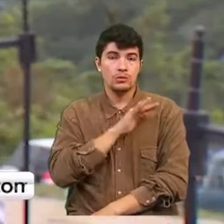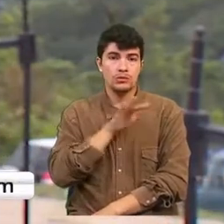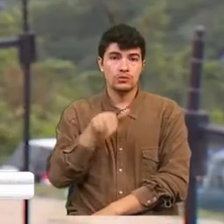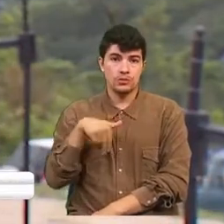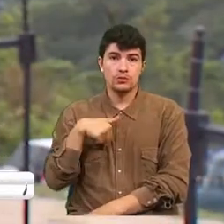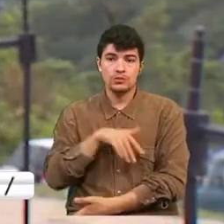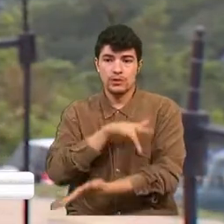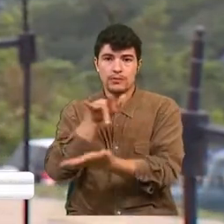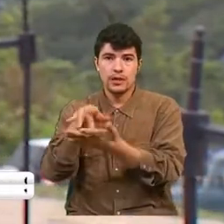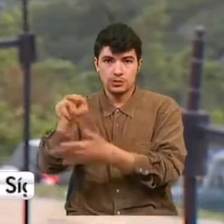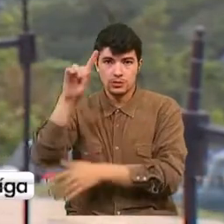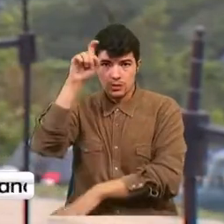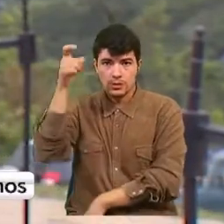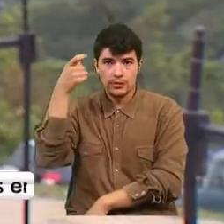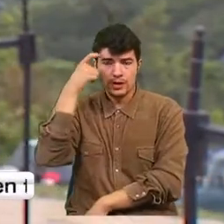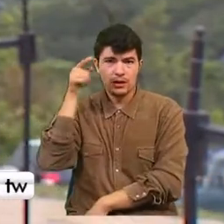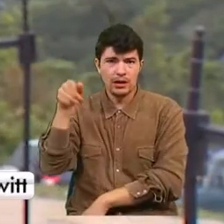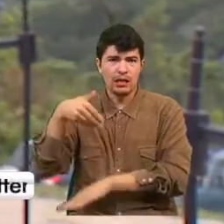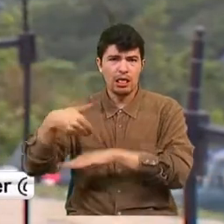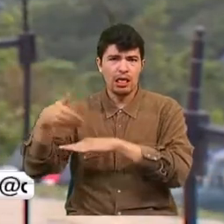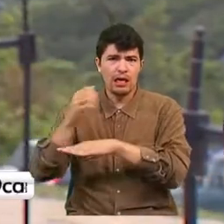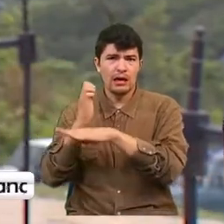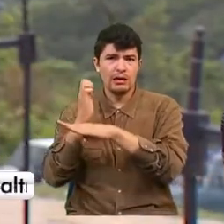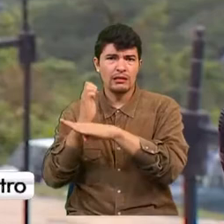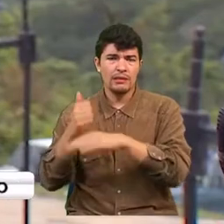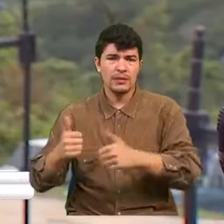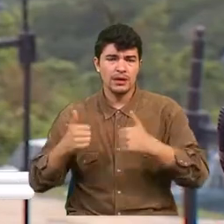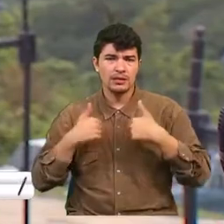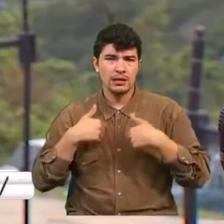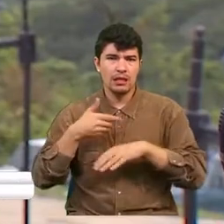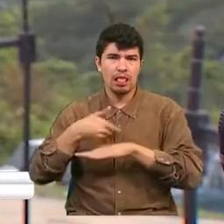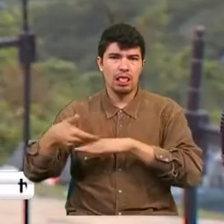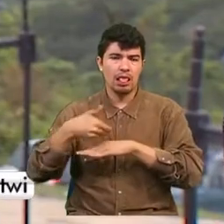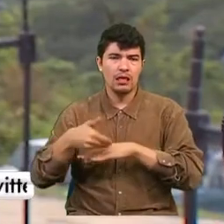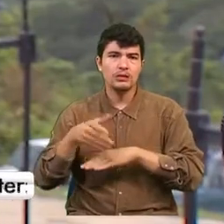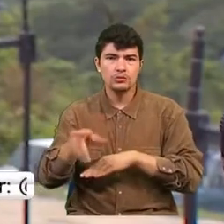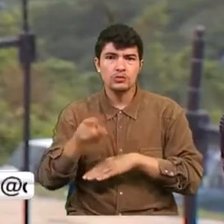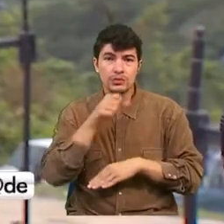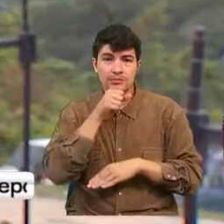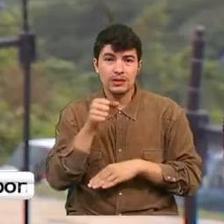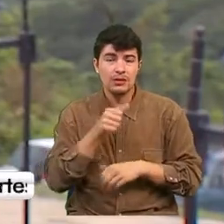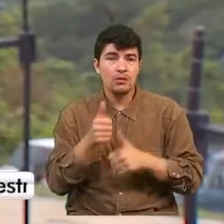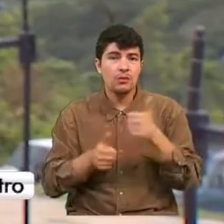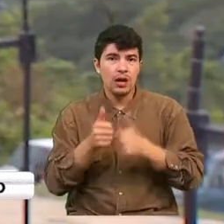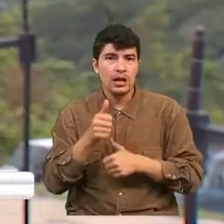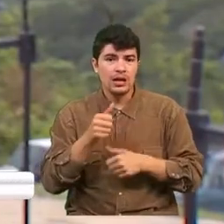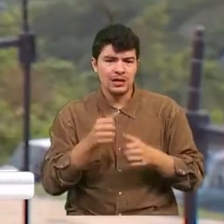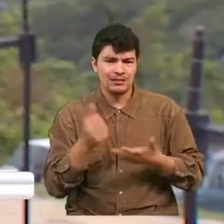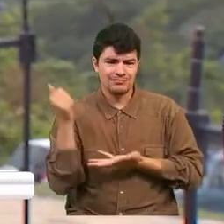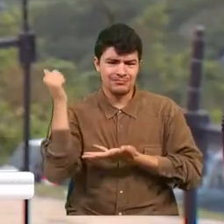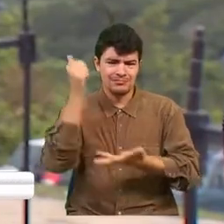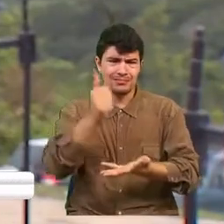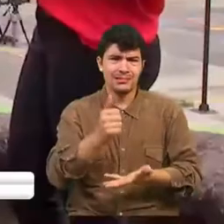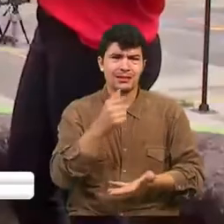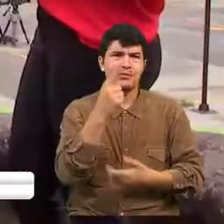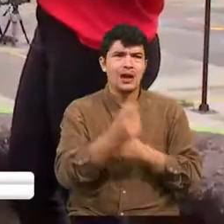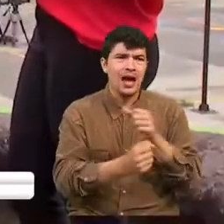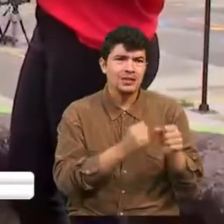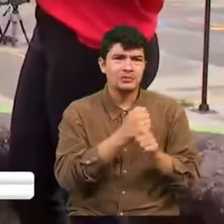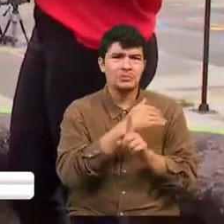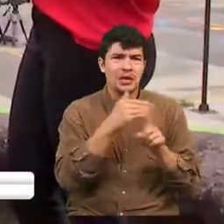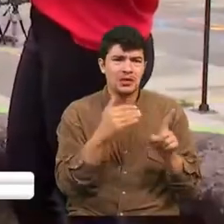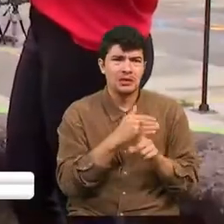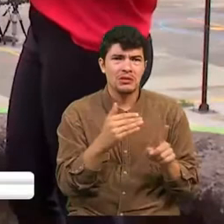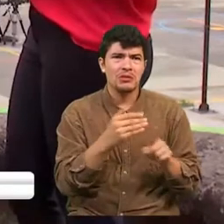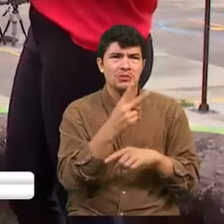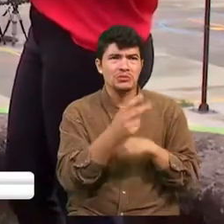el reclamo siempre de los encargados de los centros de bienestar al adulto mayor, los centros vida, es que estos recursos se entregaban cada año y medio, cada dos